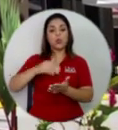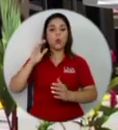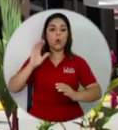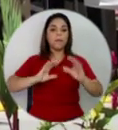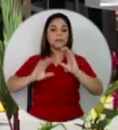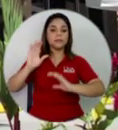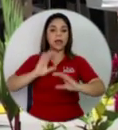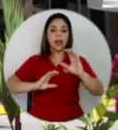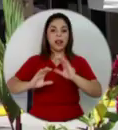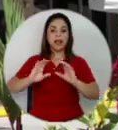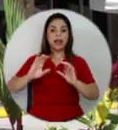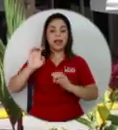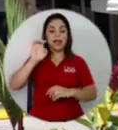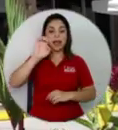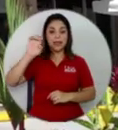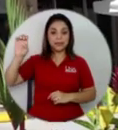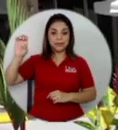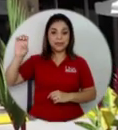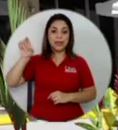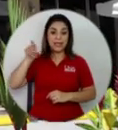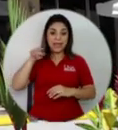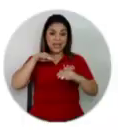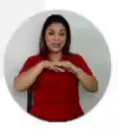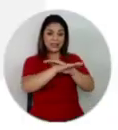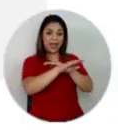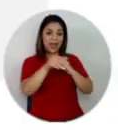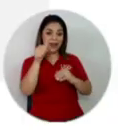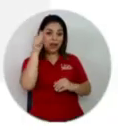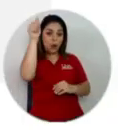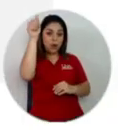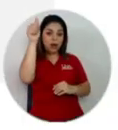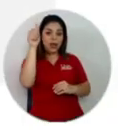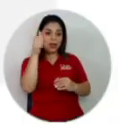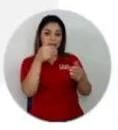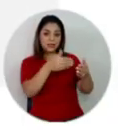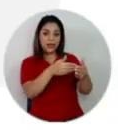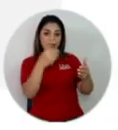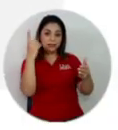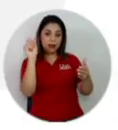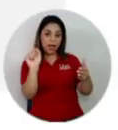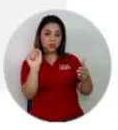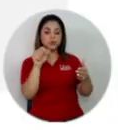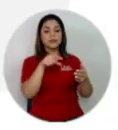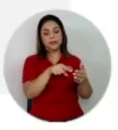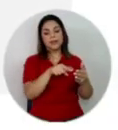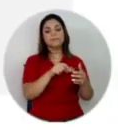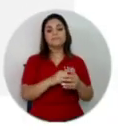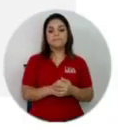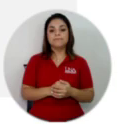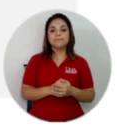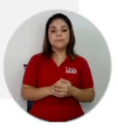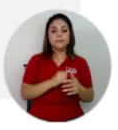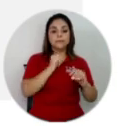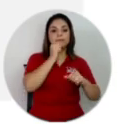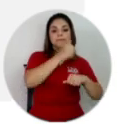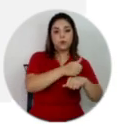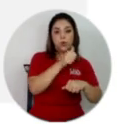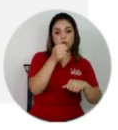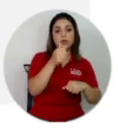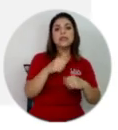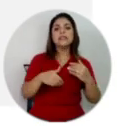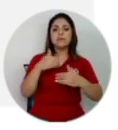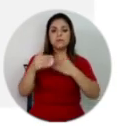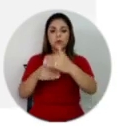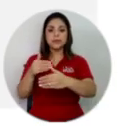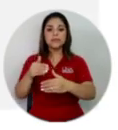alquila el centro comercial del este, en la entrada de la Alajuela por el lado de Desamparados, y ahí se desarrolla, y después